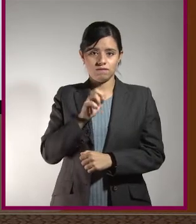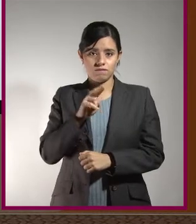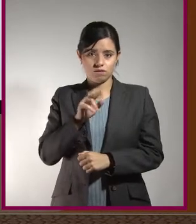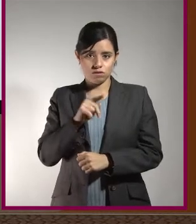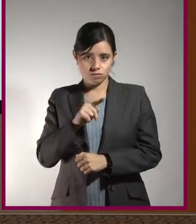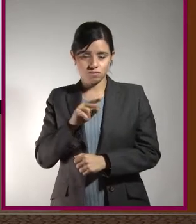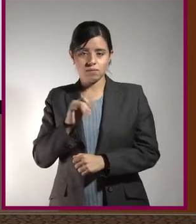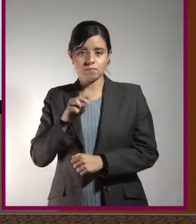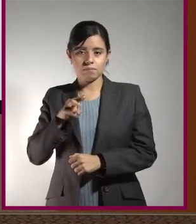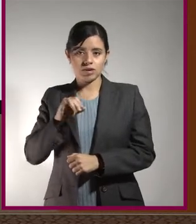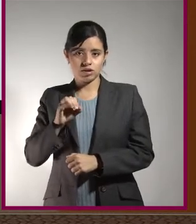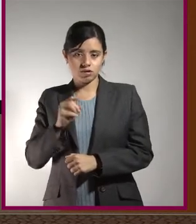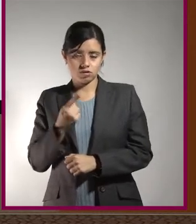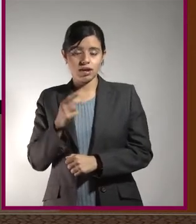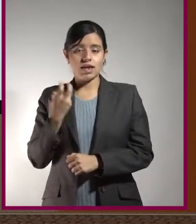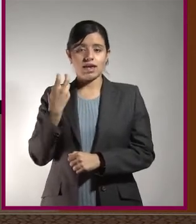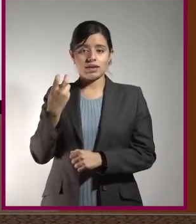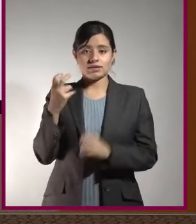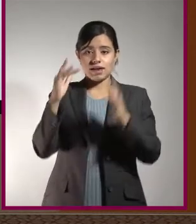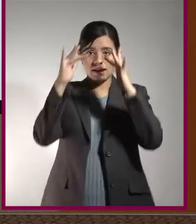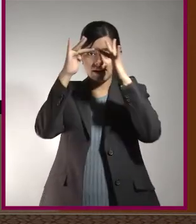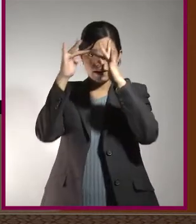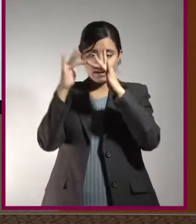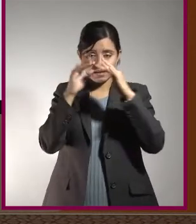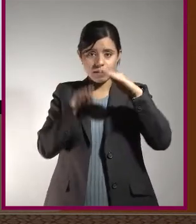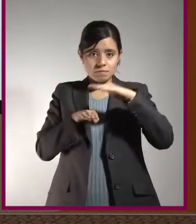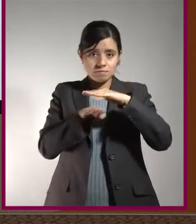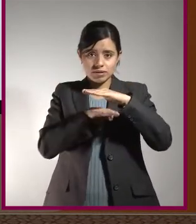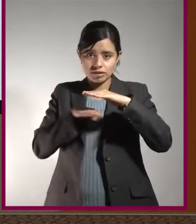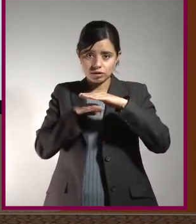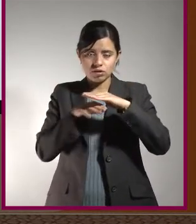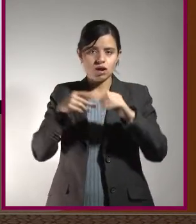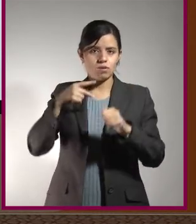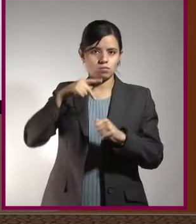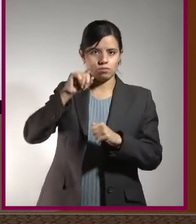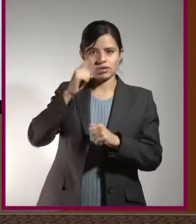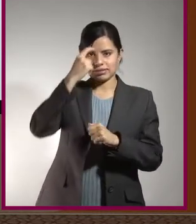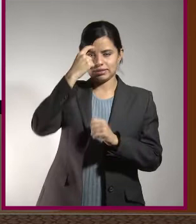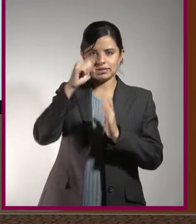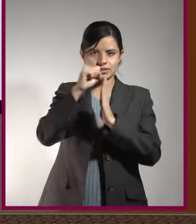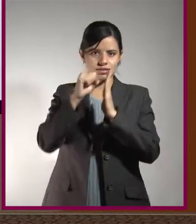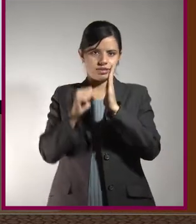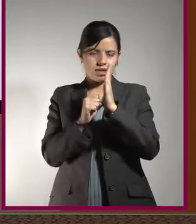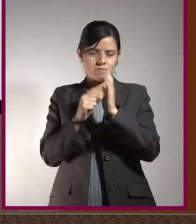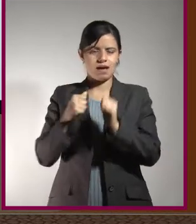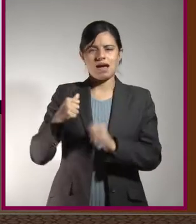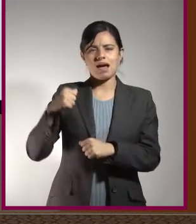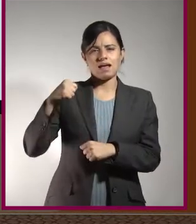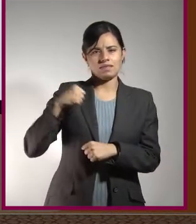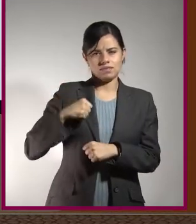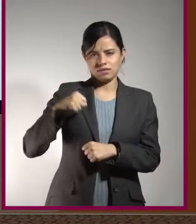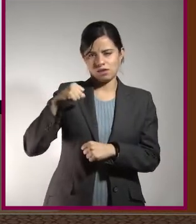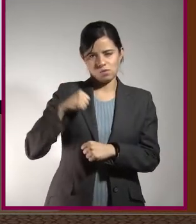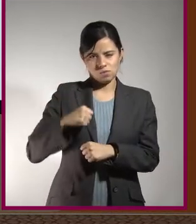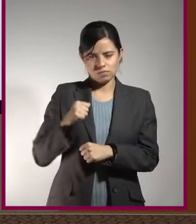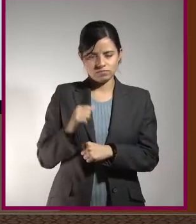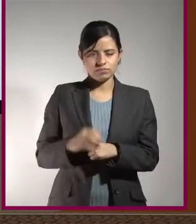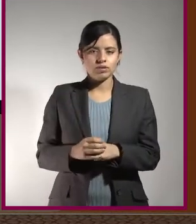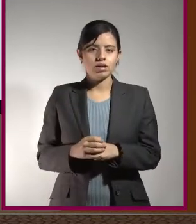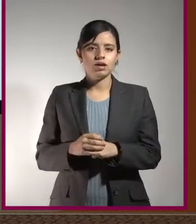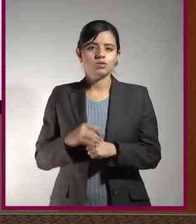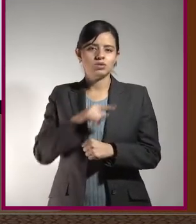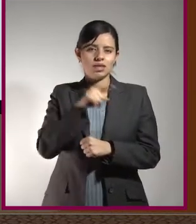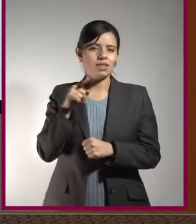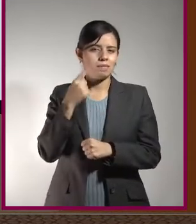red cerebral básica forma parte de un sistema cerebral, podríamos decir que muy antiguo desde el punto de